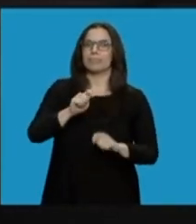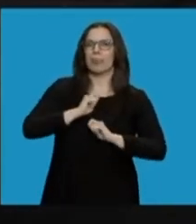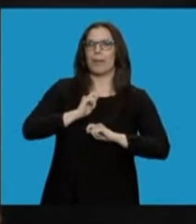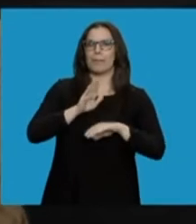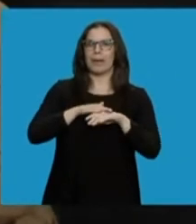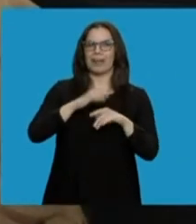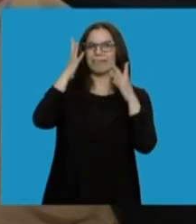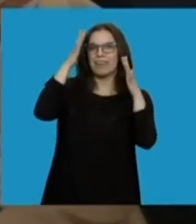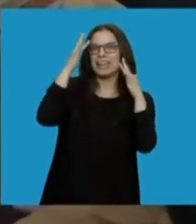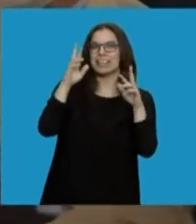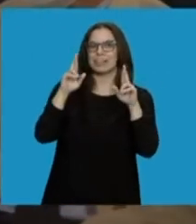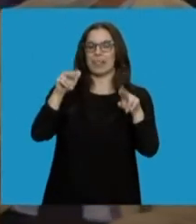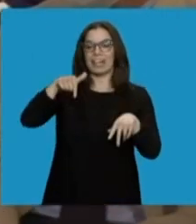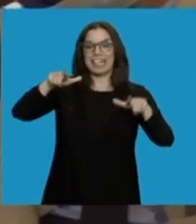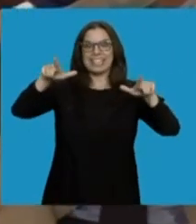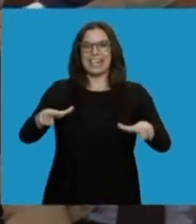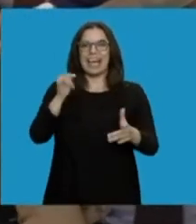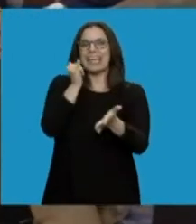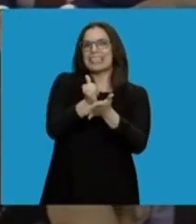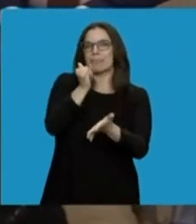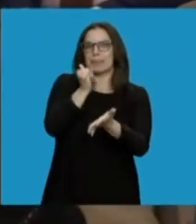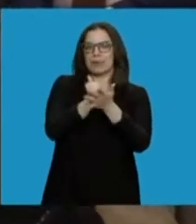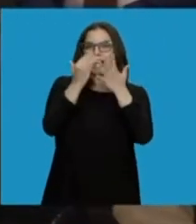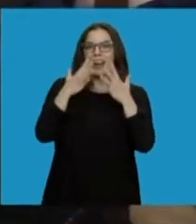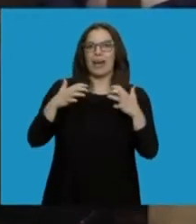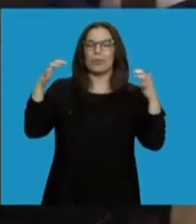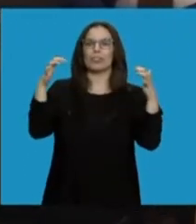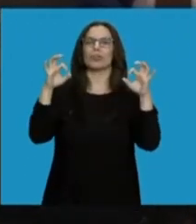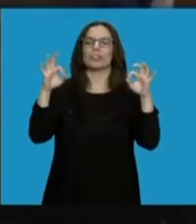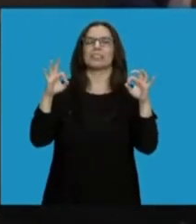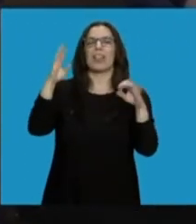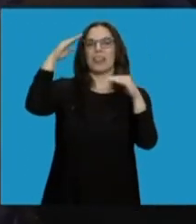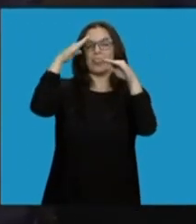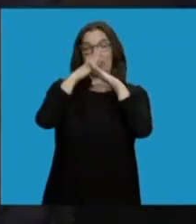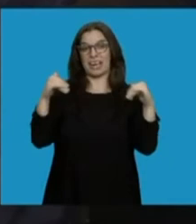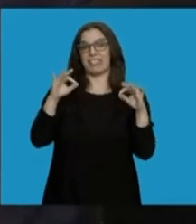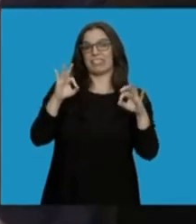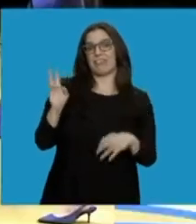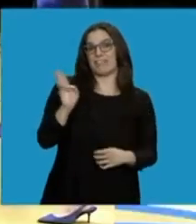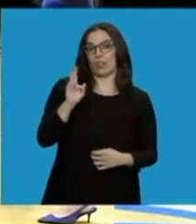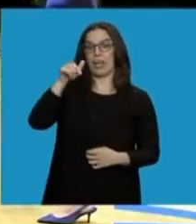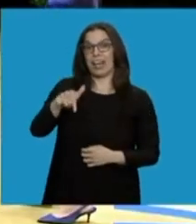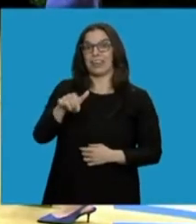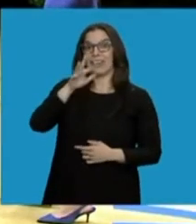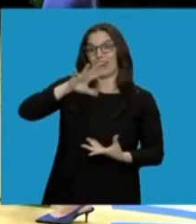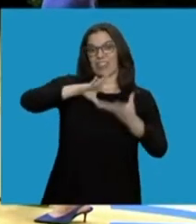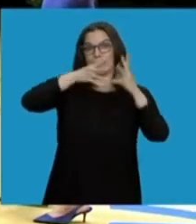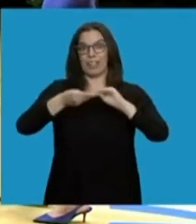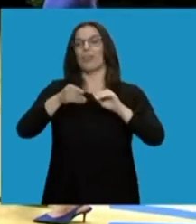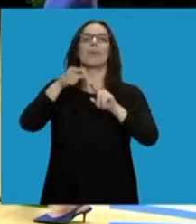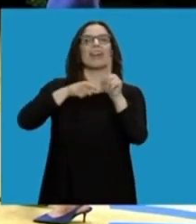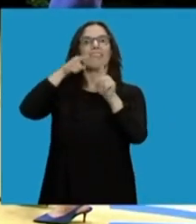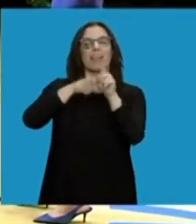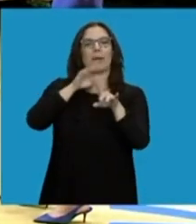Nos encontramos en la sala experimental del Auditorio Miguel Delibes de Valladolid, que se ha transformado, se ha convertido en un centro de vacunación masiva de